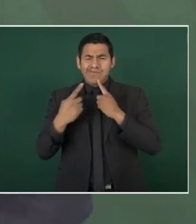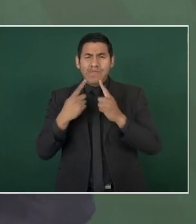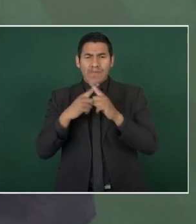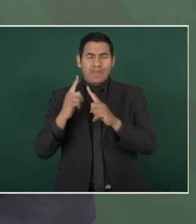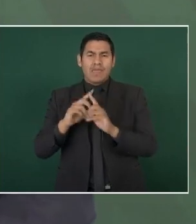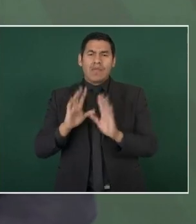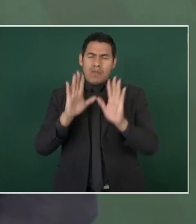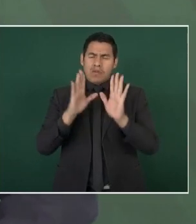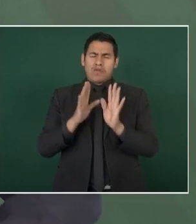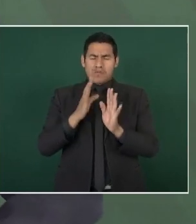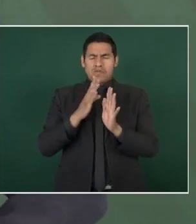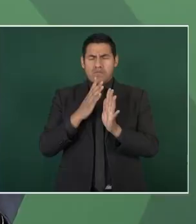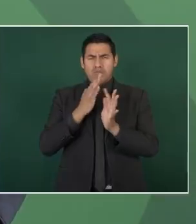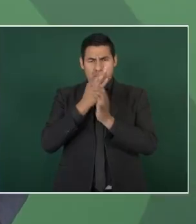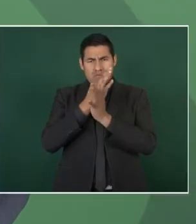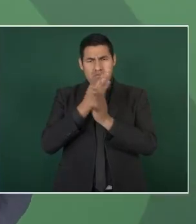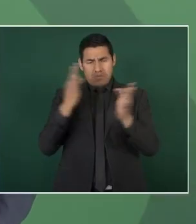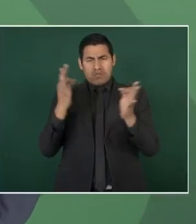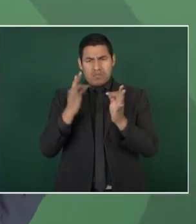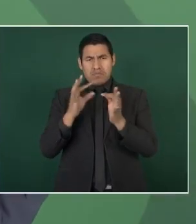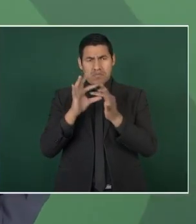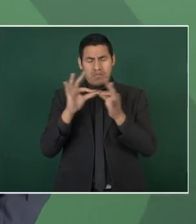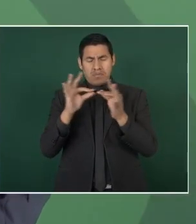comentarles que se va a